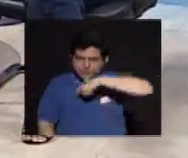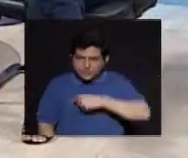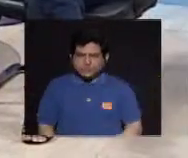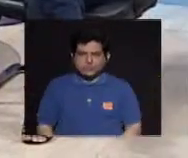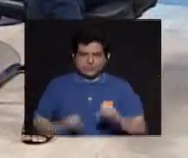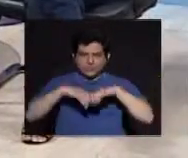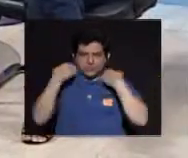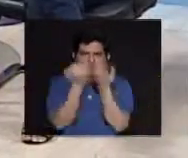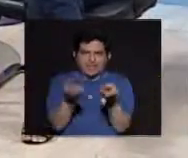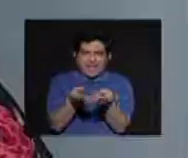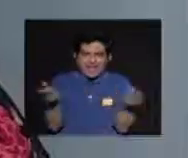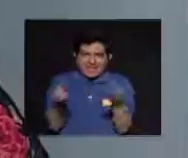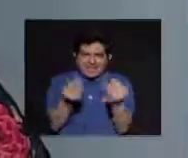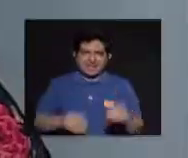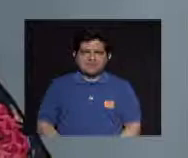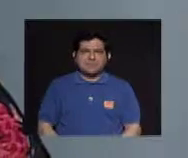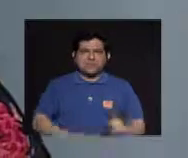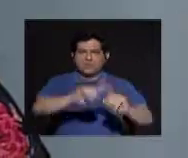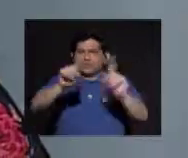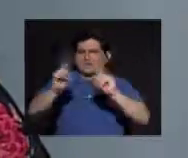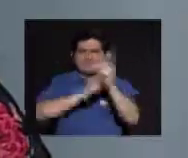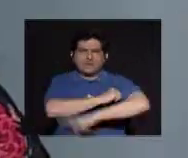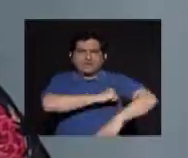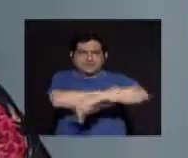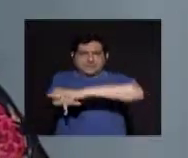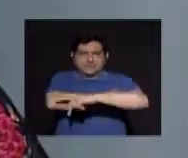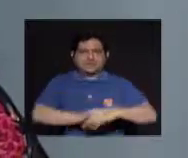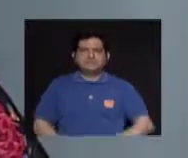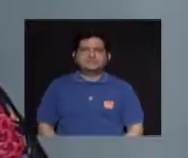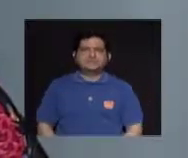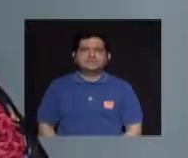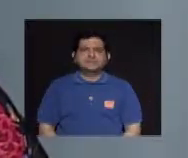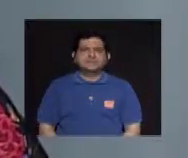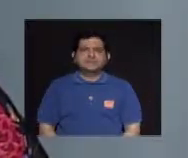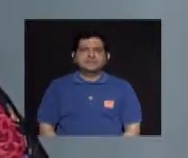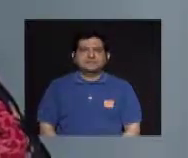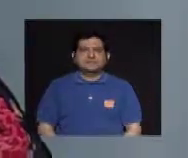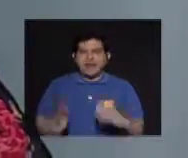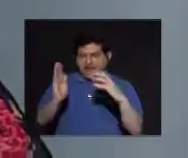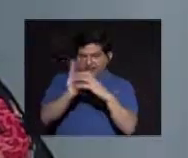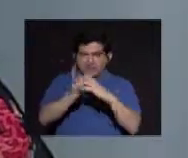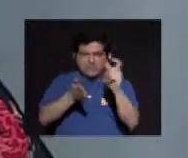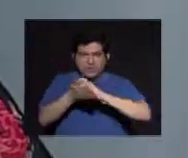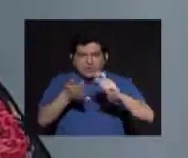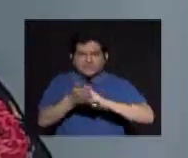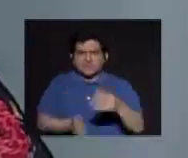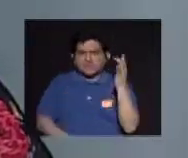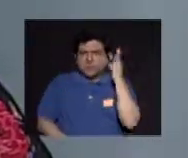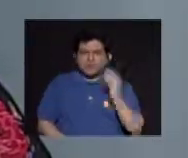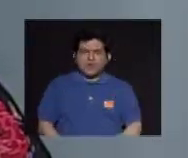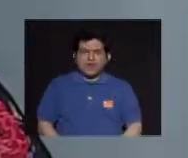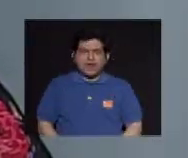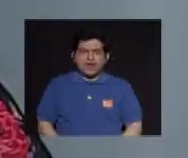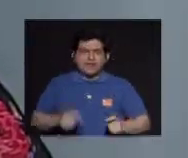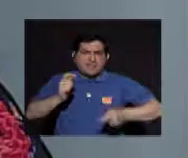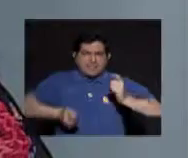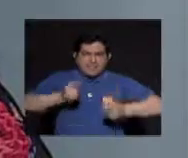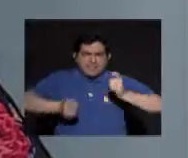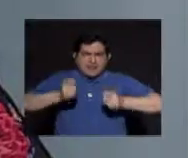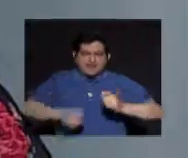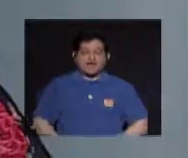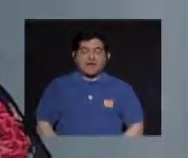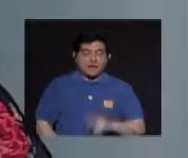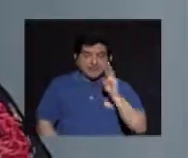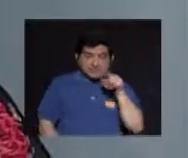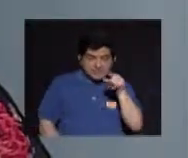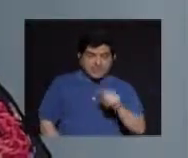por ejemplo, nosotros, nuestro equipo de producción éramos de diferentes países, ¿verdad? Digamos, el guión fue escrito por una chica de Trinidad